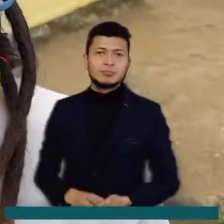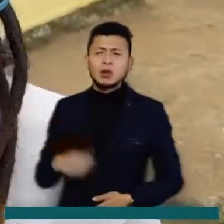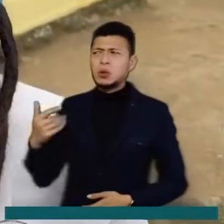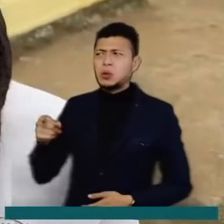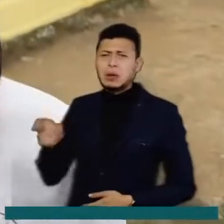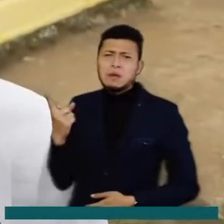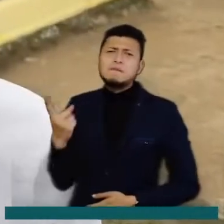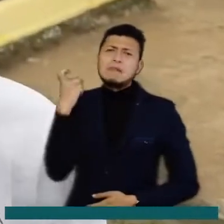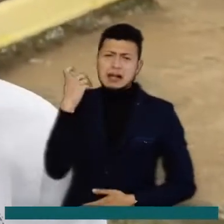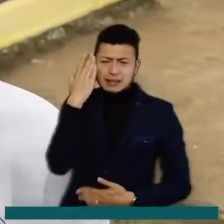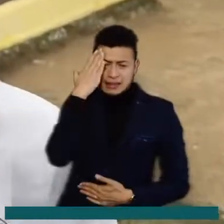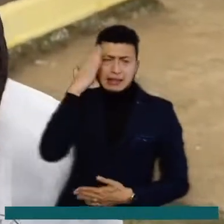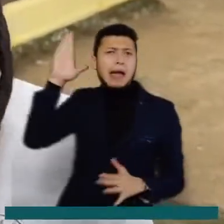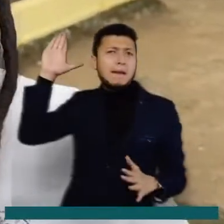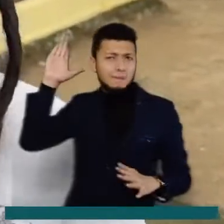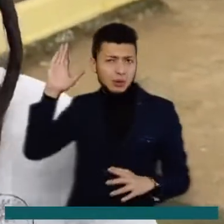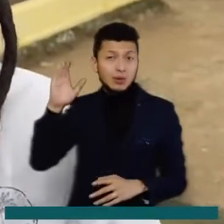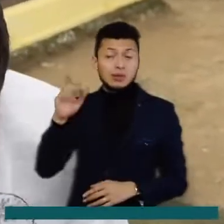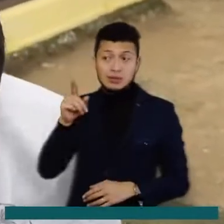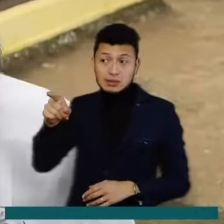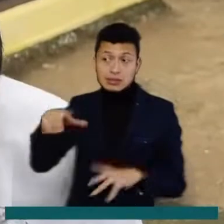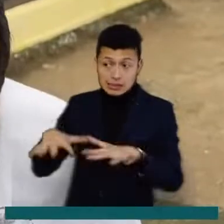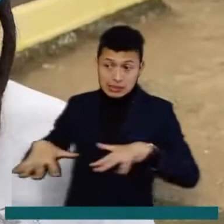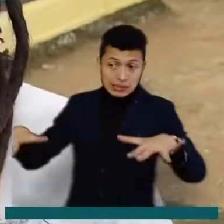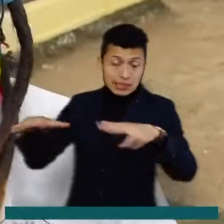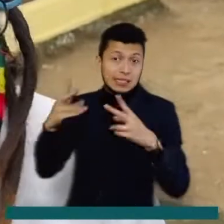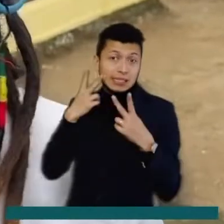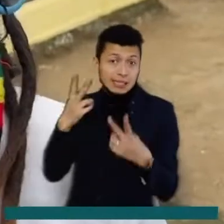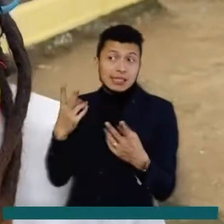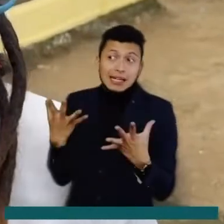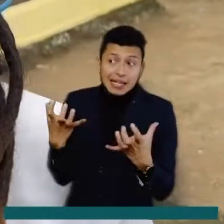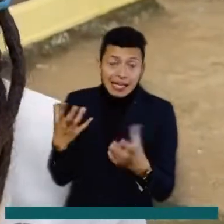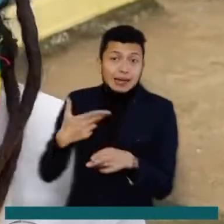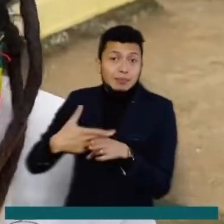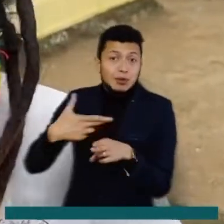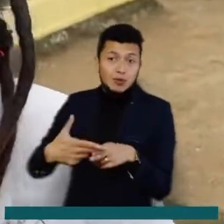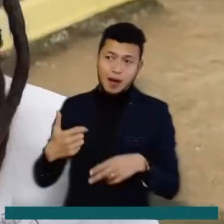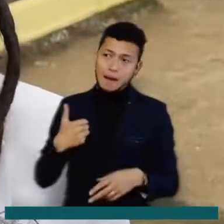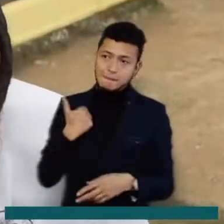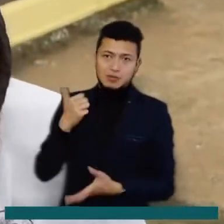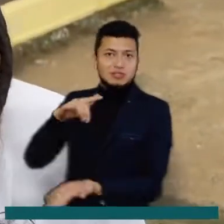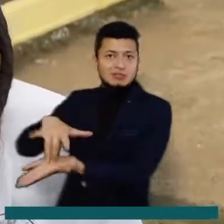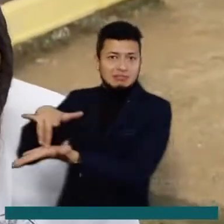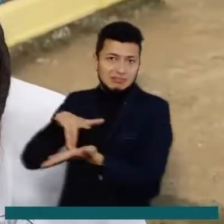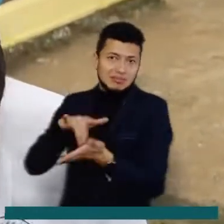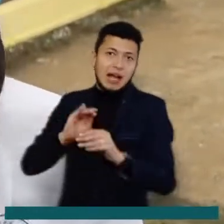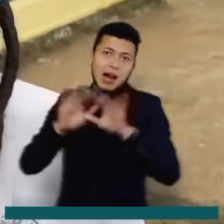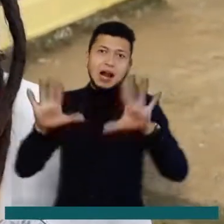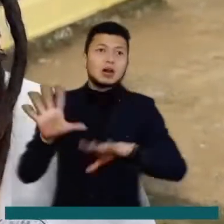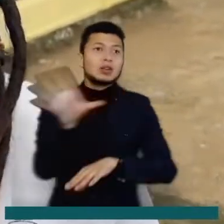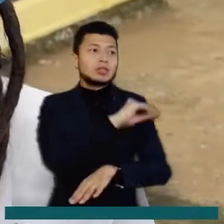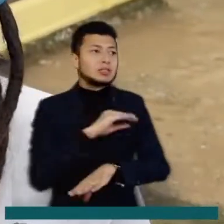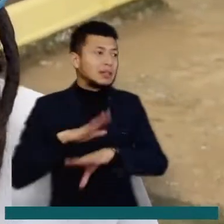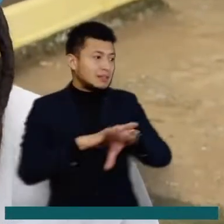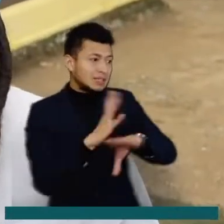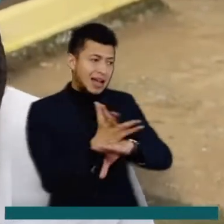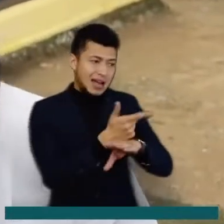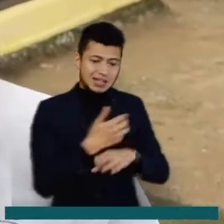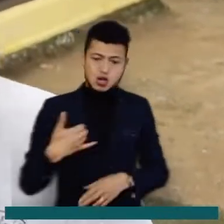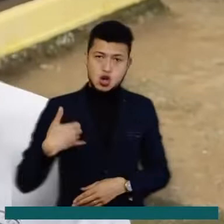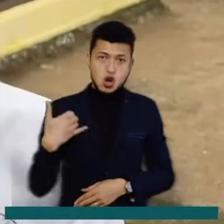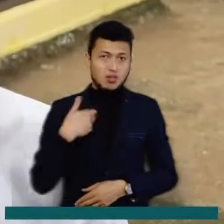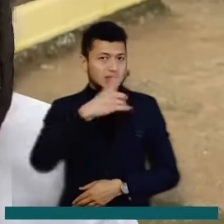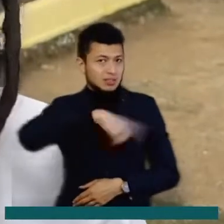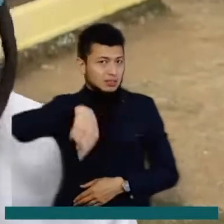tiempo hacía falta, entonces pues genial ver el espacio, quiero pues verlo y aprovecharlo, claramente está pues invitación a todos los